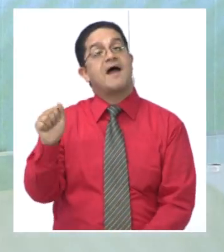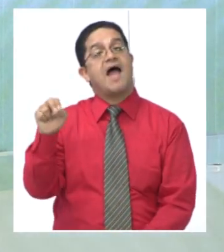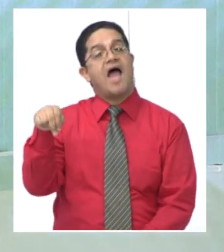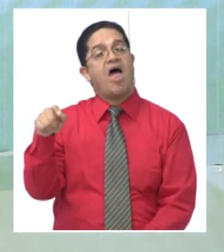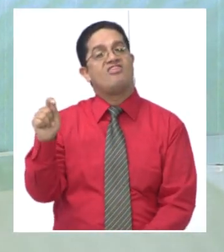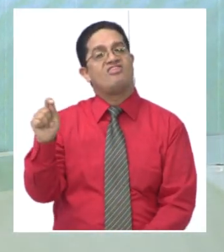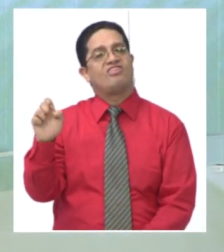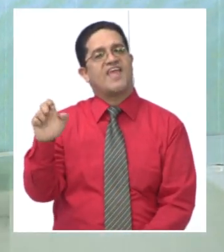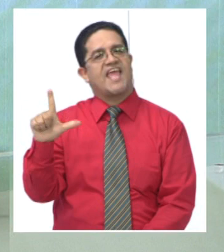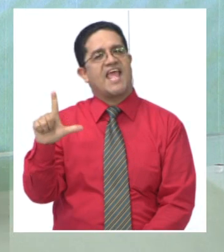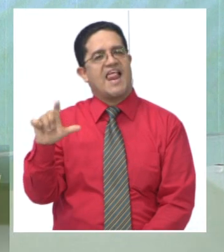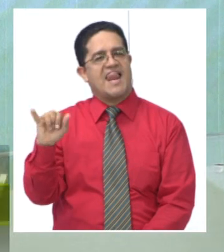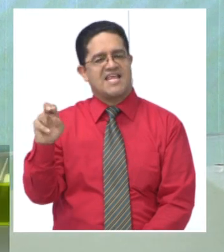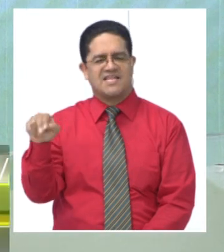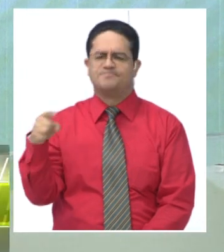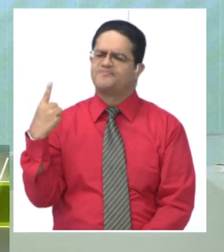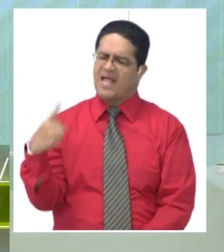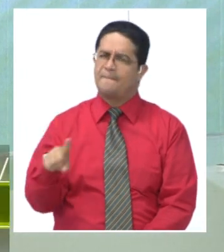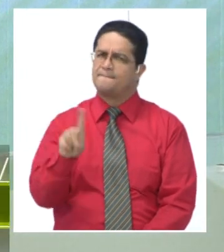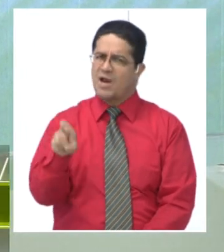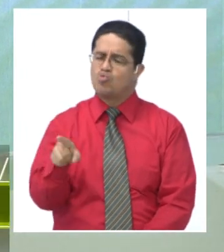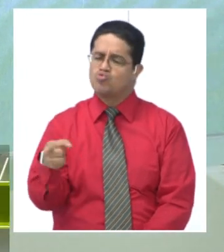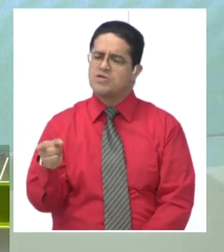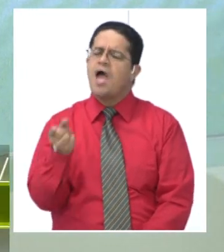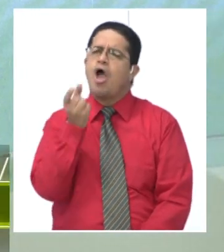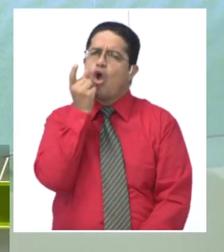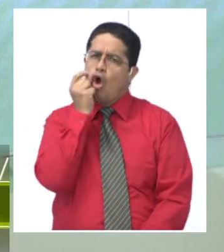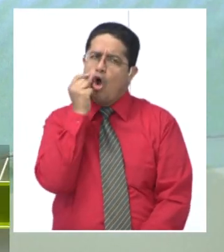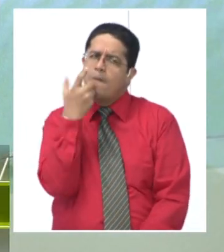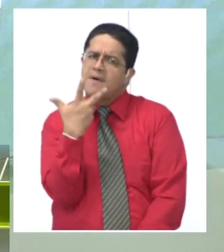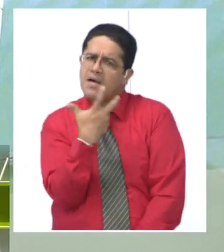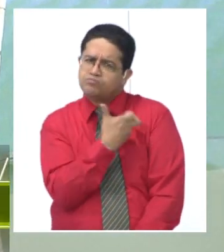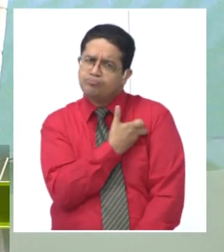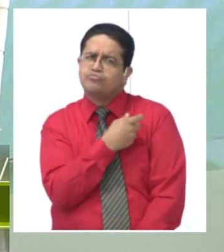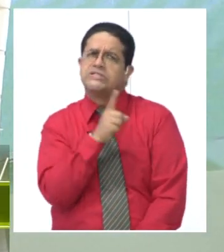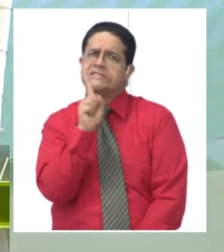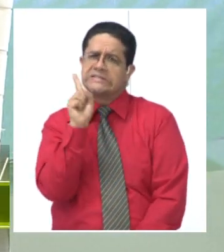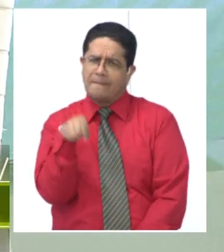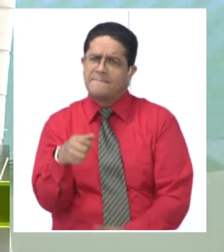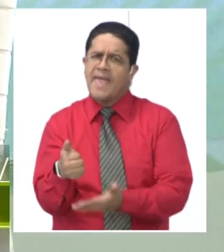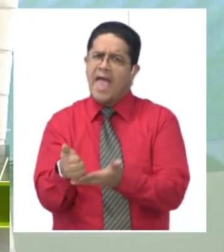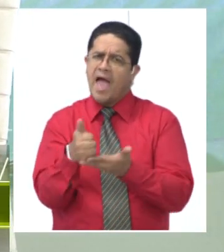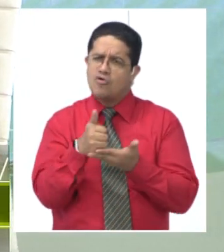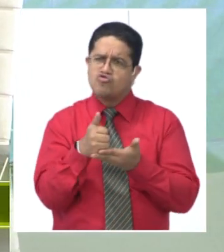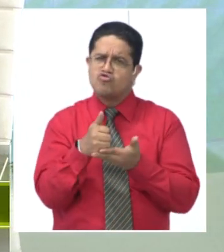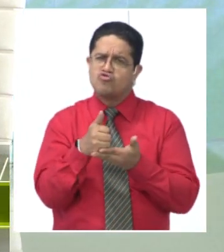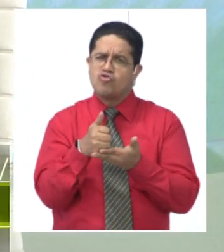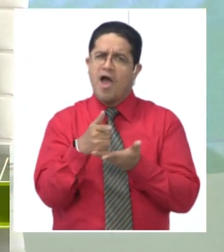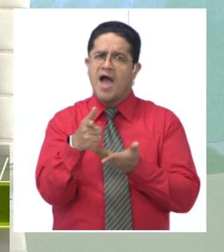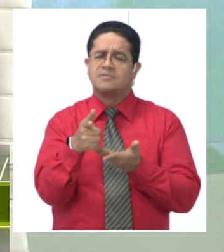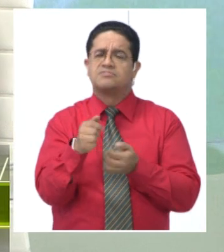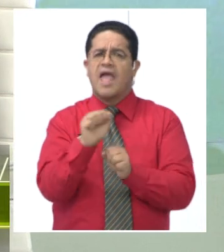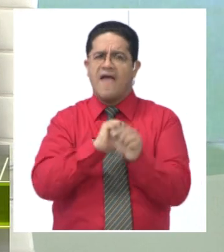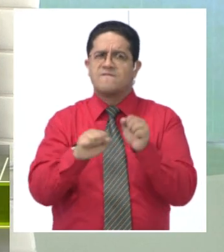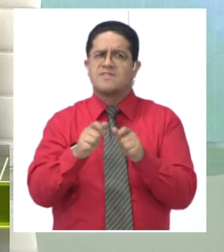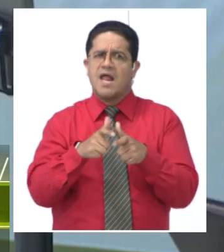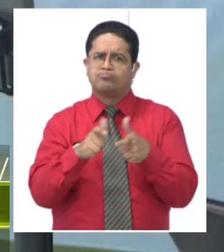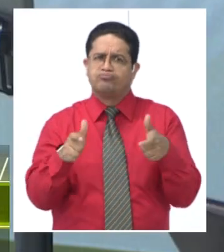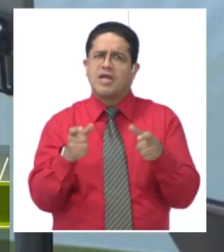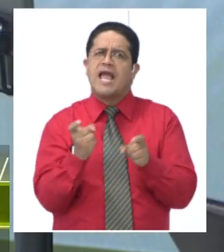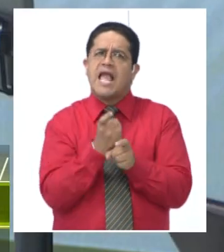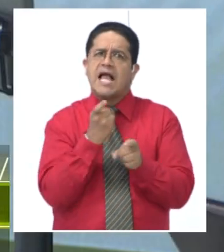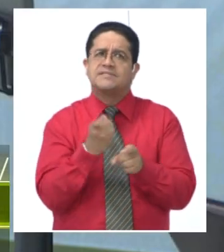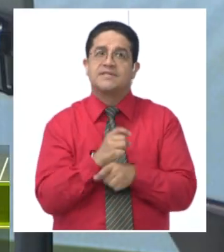contra el BPH en hombres ayuda a disminuir la incidencia. Además, hay un límite de edad para los hombres en la vacunación.